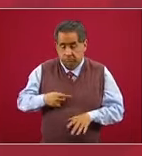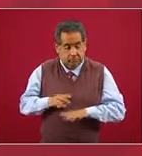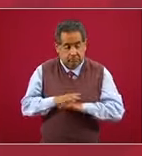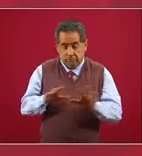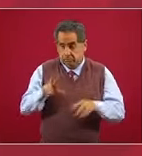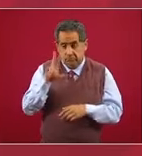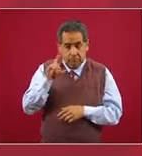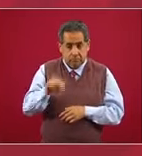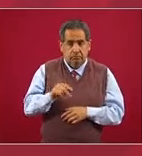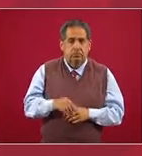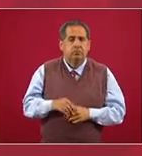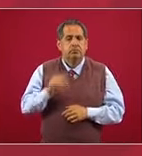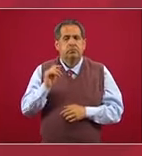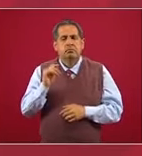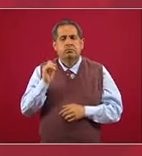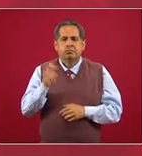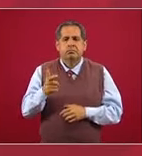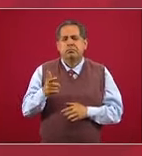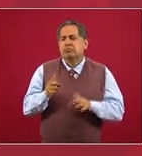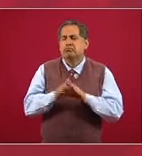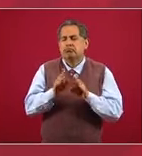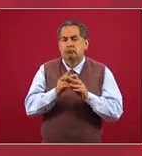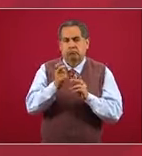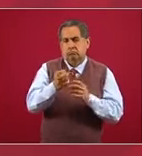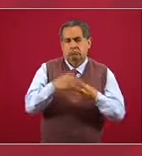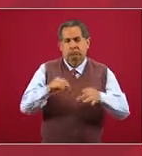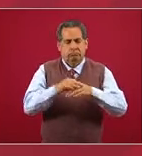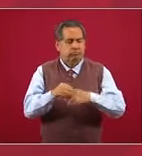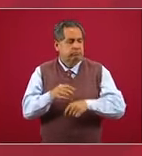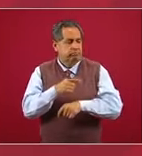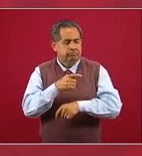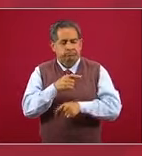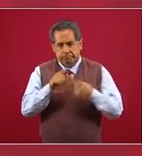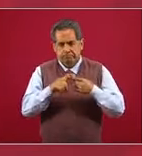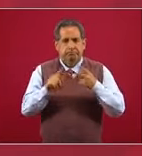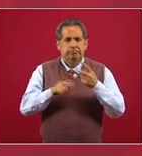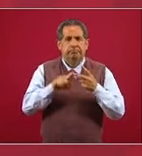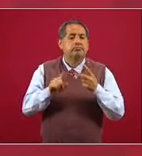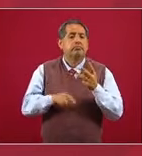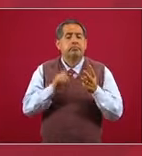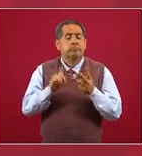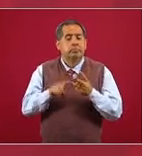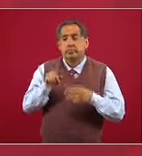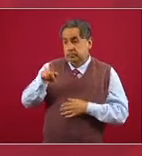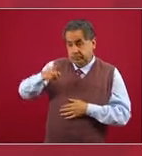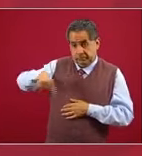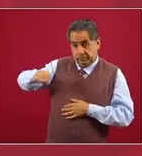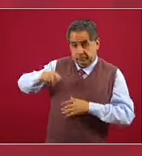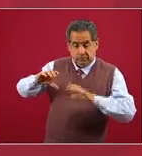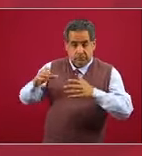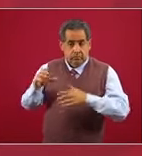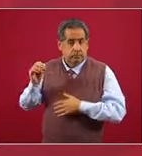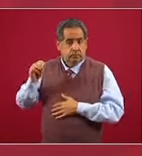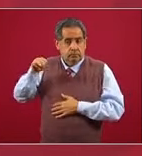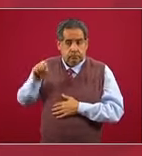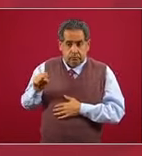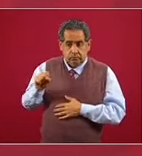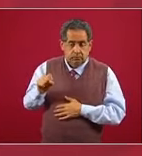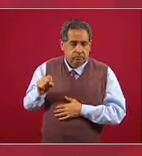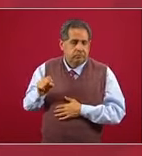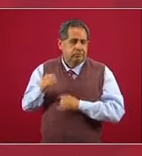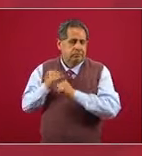enfermedad específica, y que son las características principales. Este grupo internacional